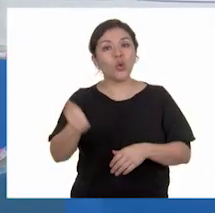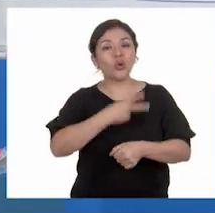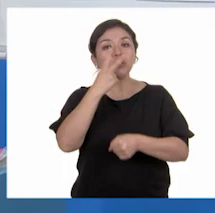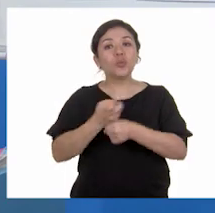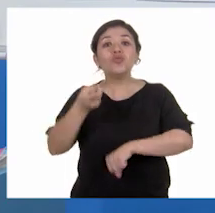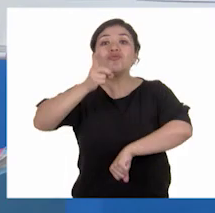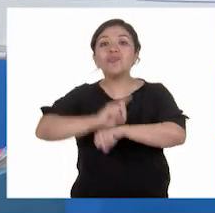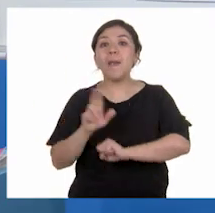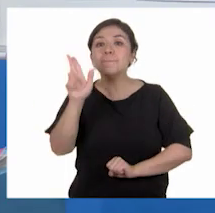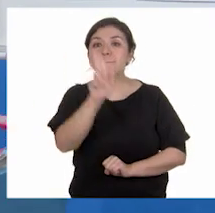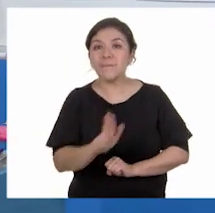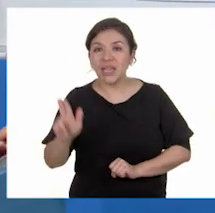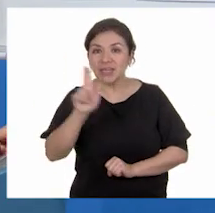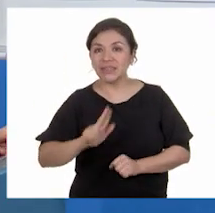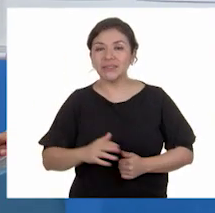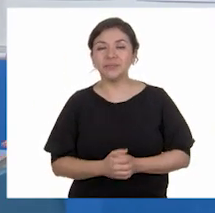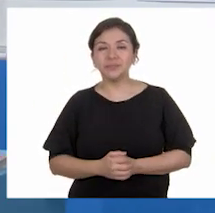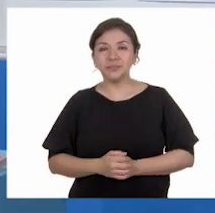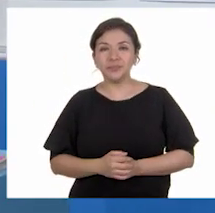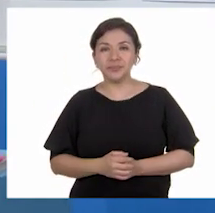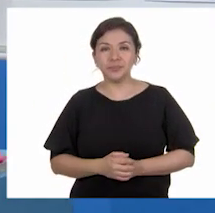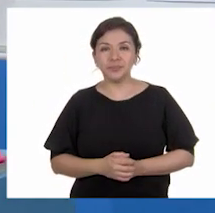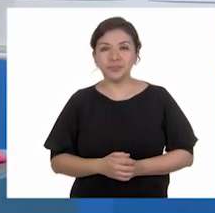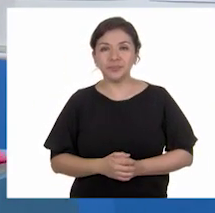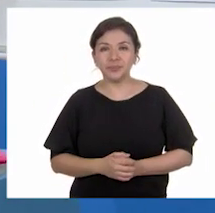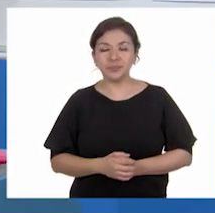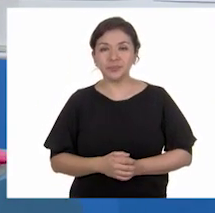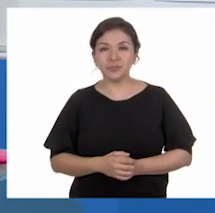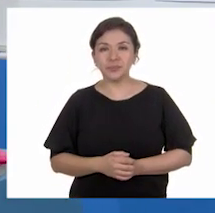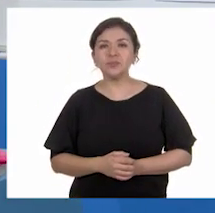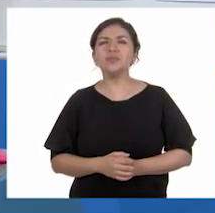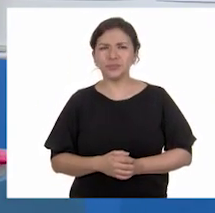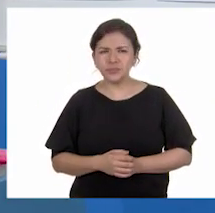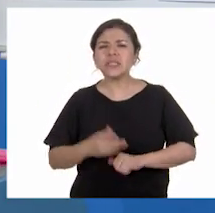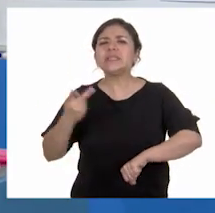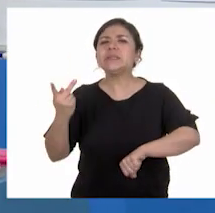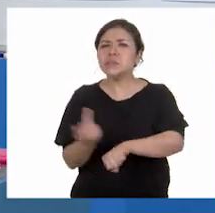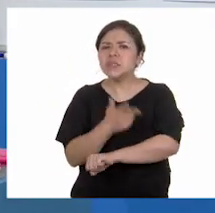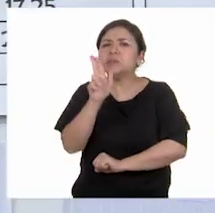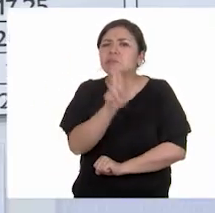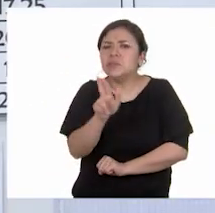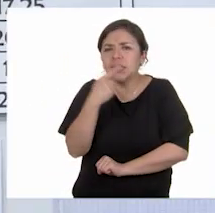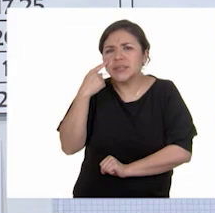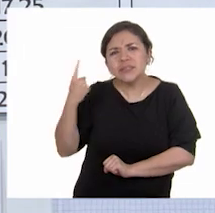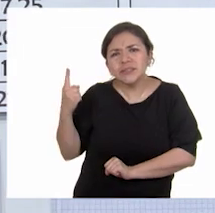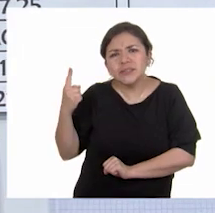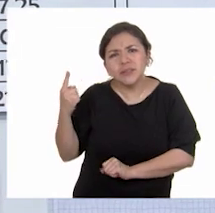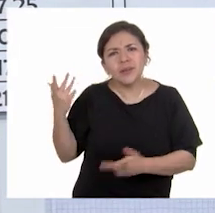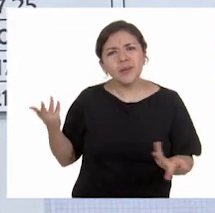día martes. Martes. Muy bien. ¿Qué pasó con este día?